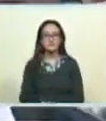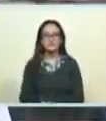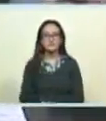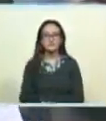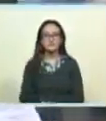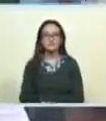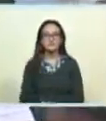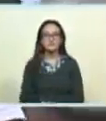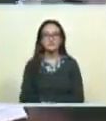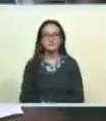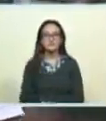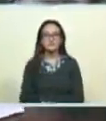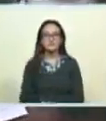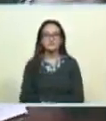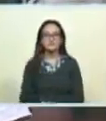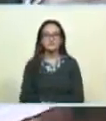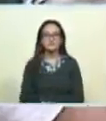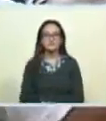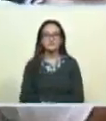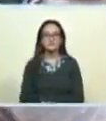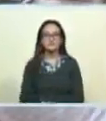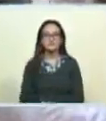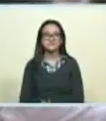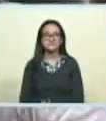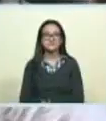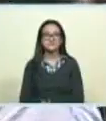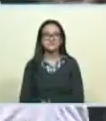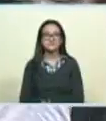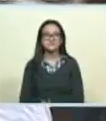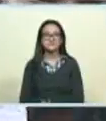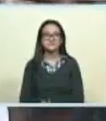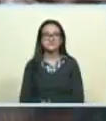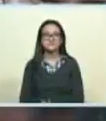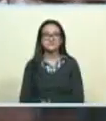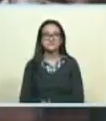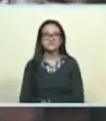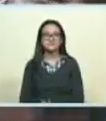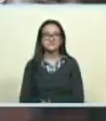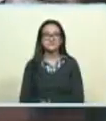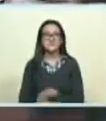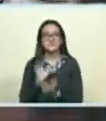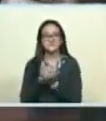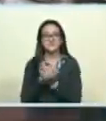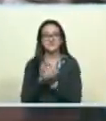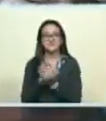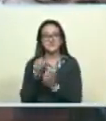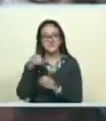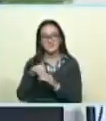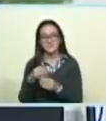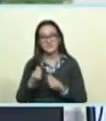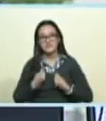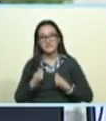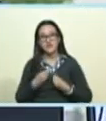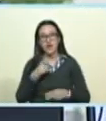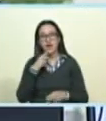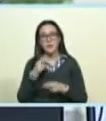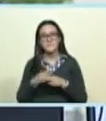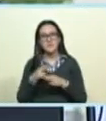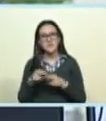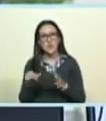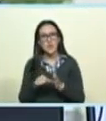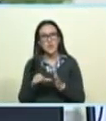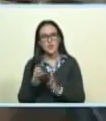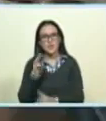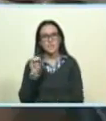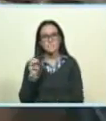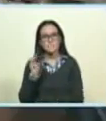Joana? Joana Poblete. No es Esparta, mi presidente. ¿Ese apellido de dónde viene,